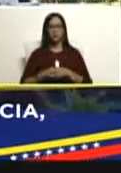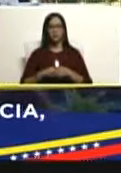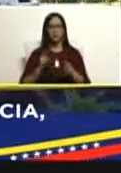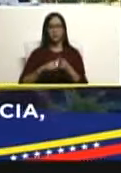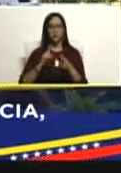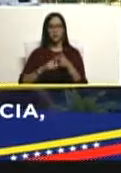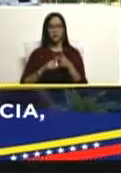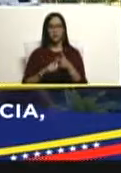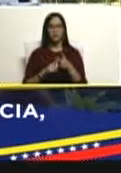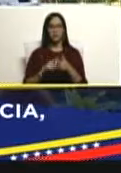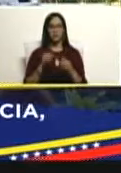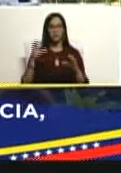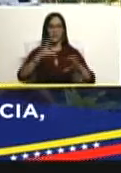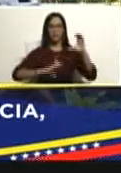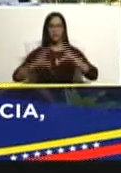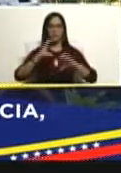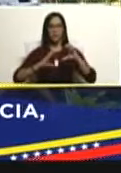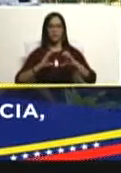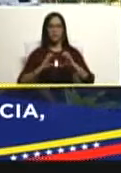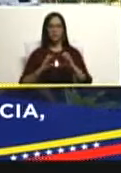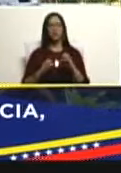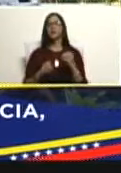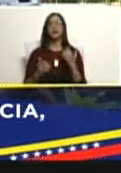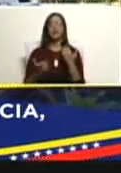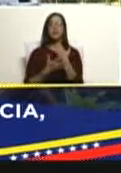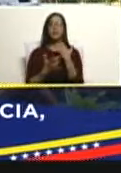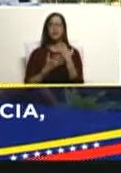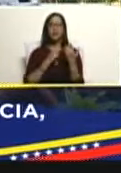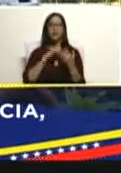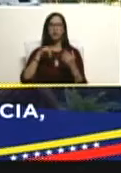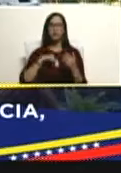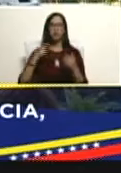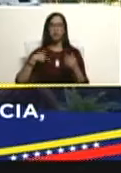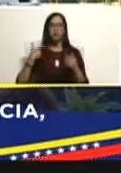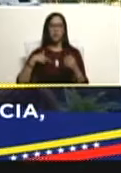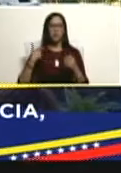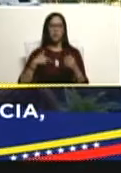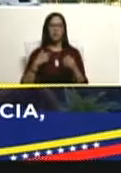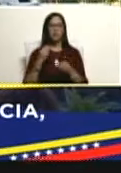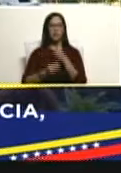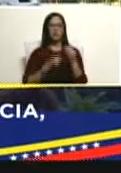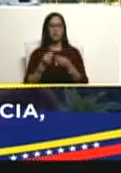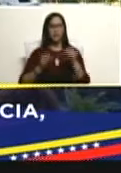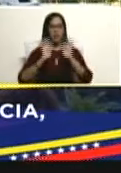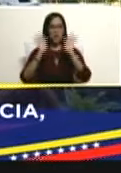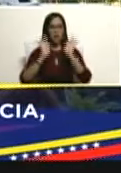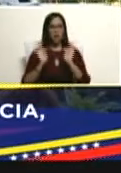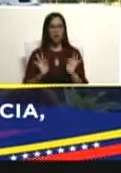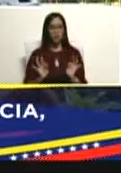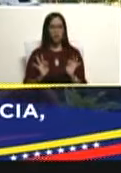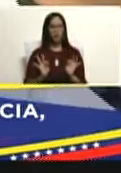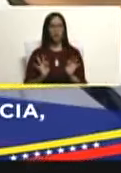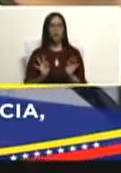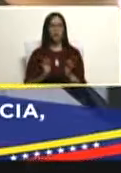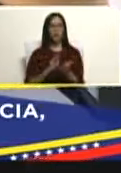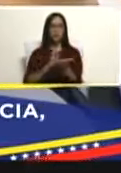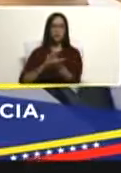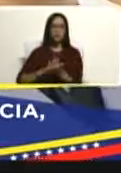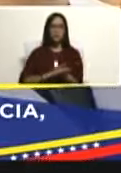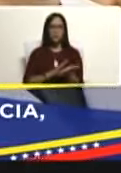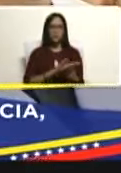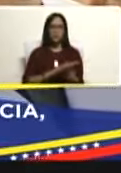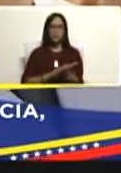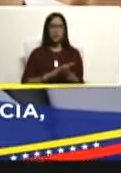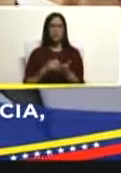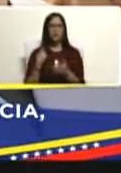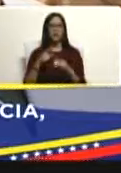Entonces, desde la ciencia y la tecnología, nosotros tenemos que crear la forma de mitigar, en primer lugar,